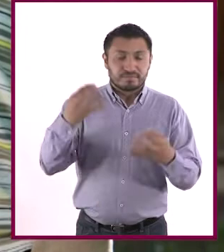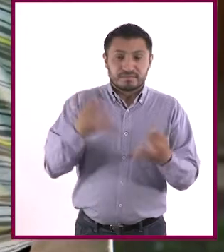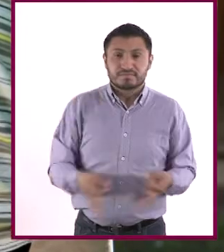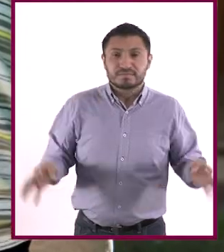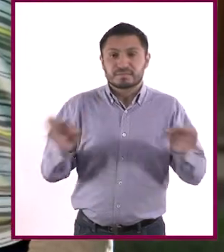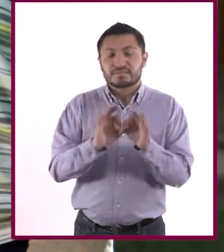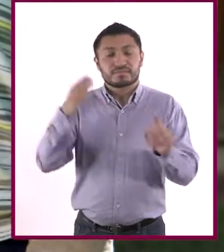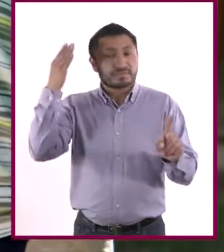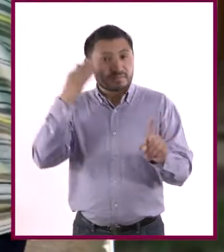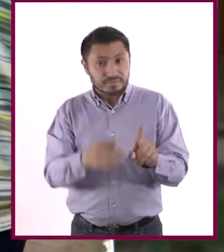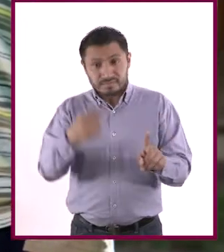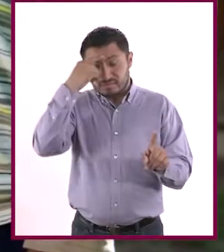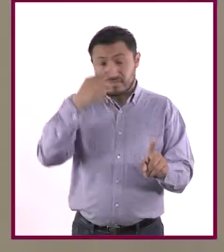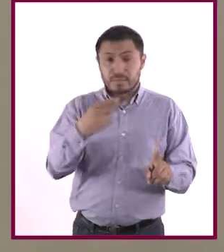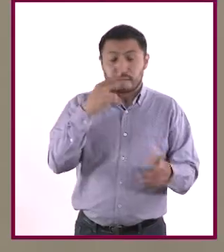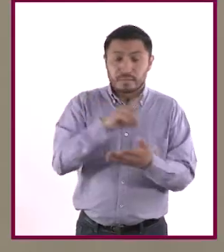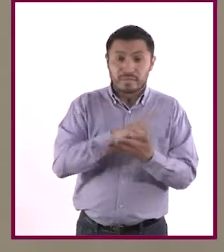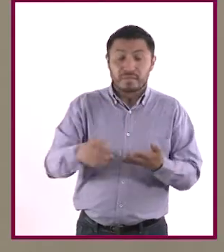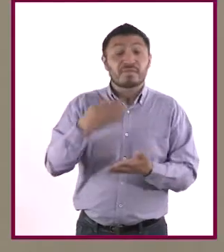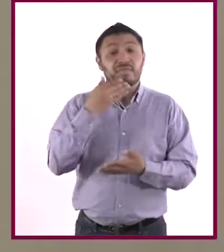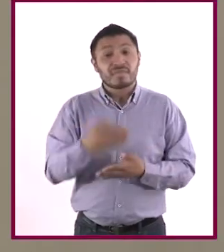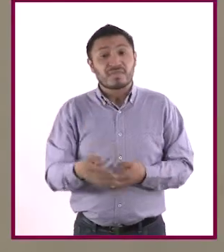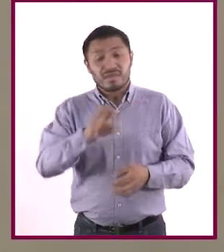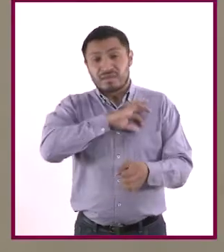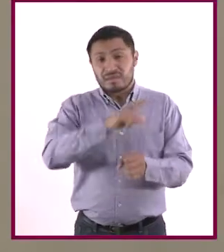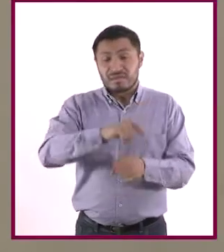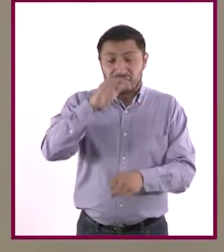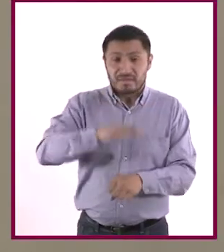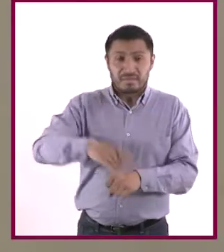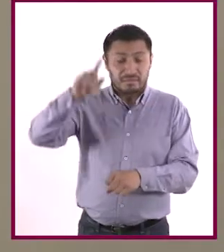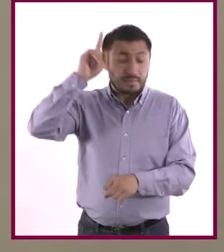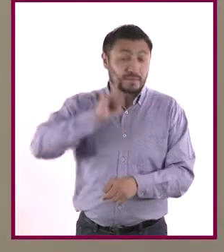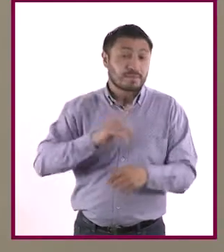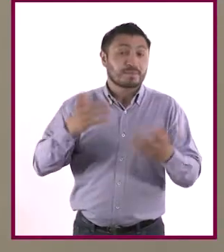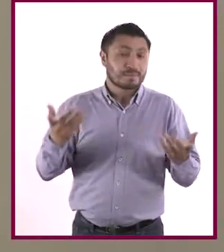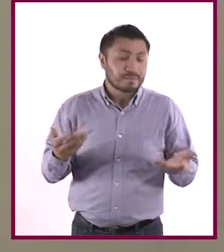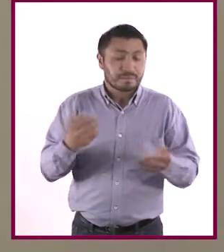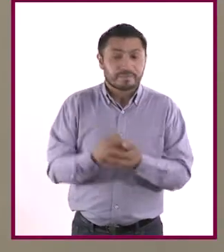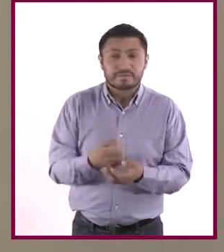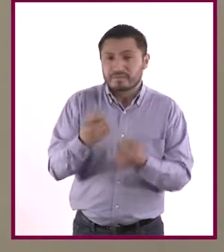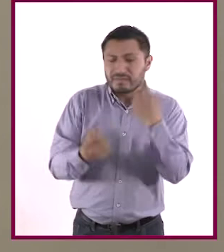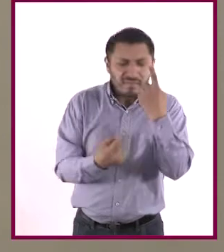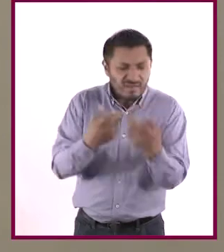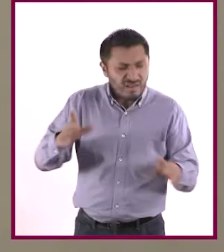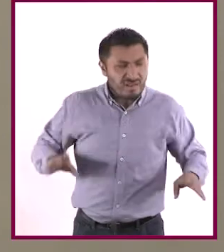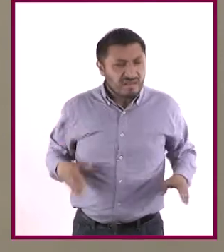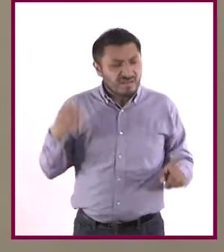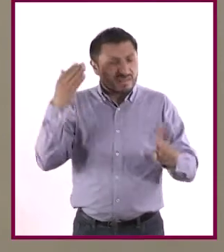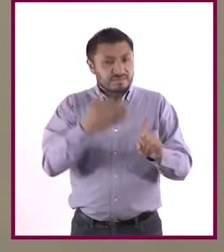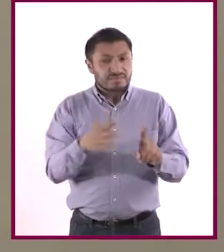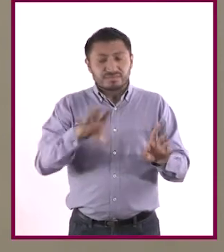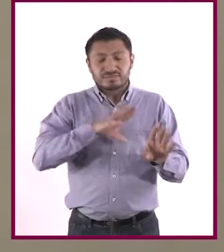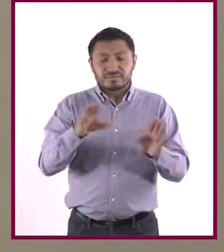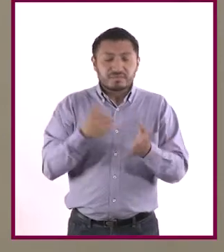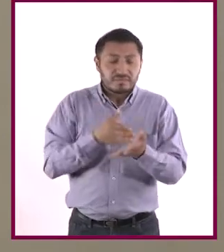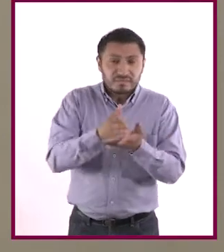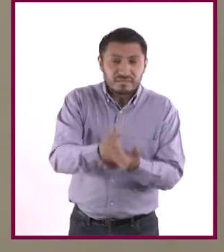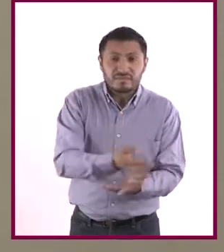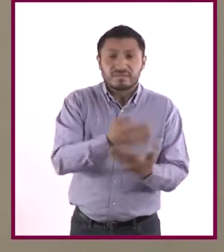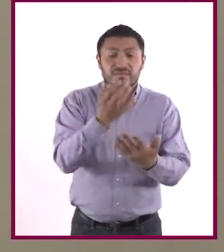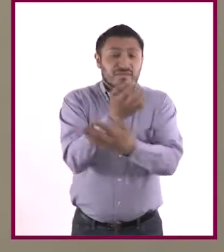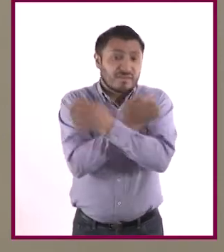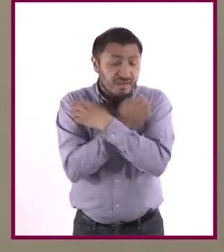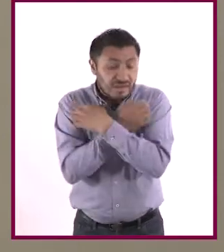desafíos para ejercer plenamente sus derechos, especialmente las mujeres. Algunos de estos desafíos son acceder a la educación,